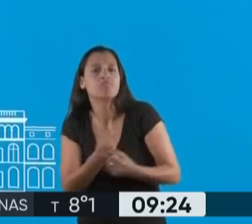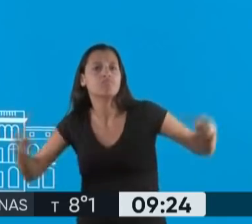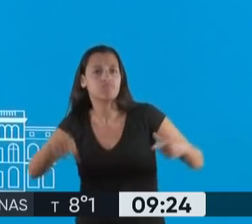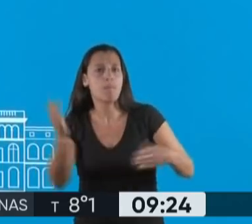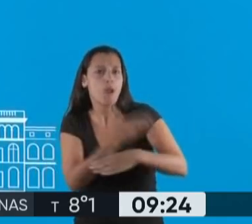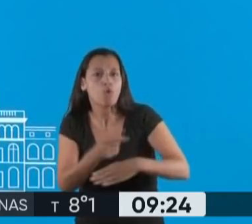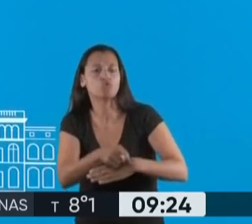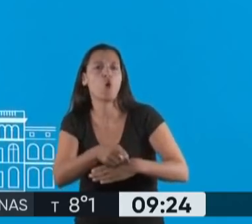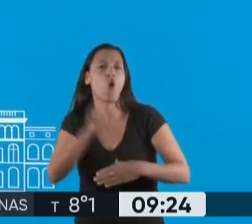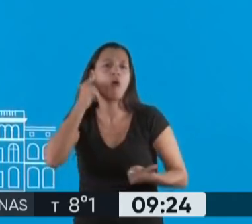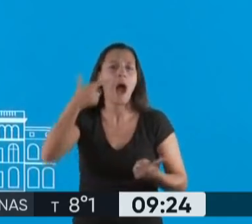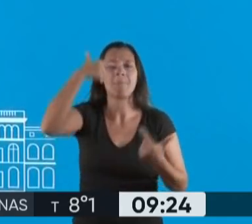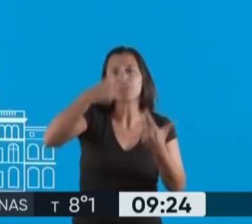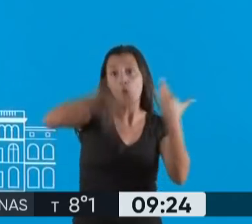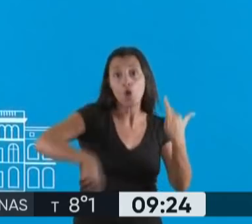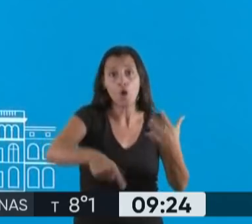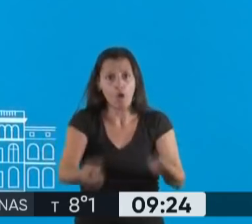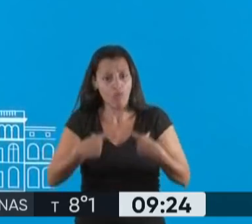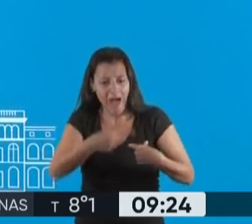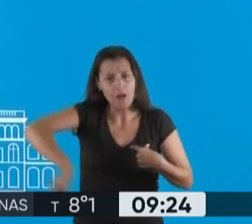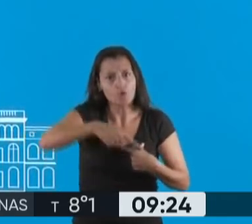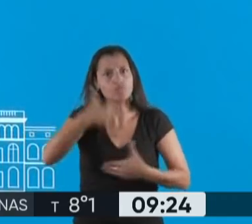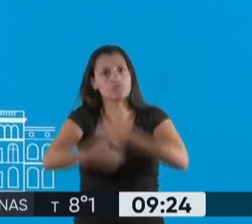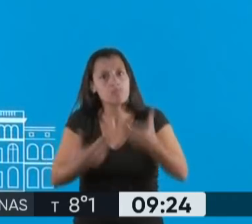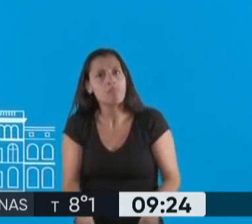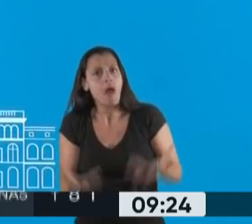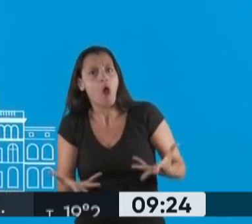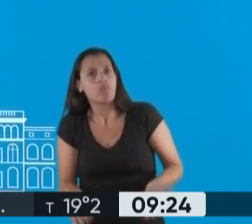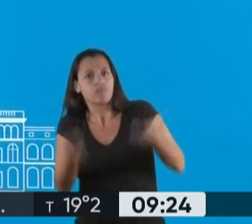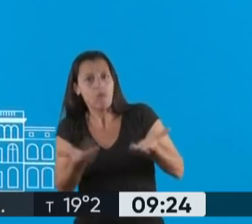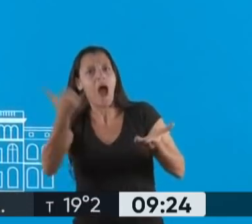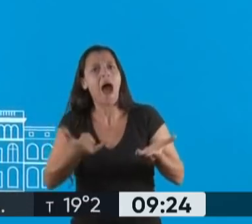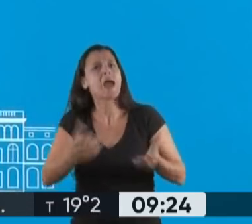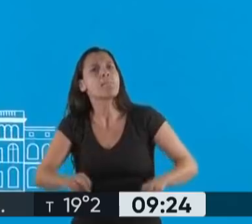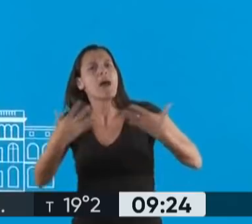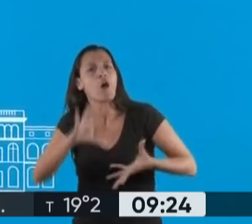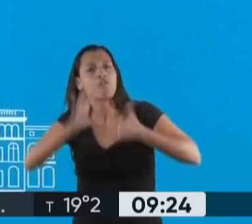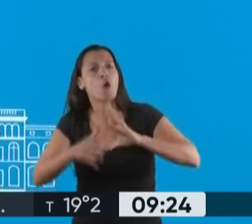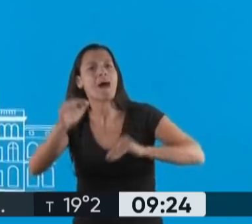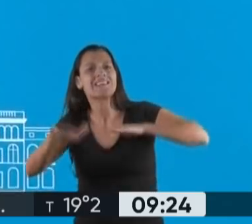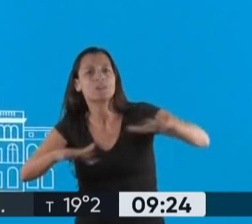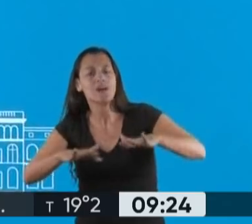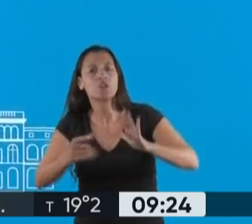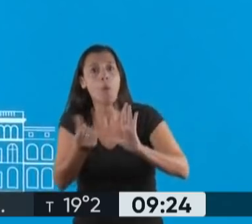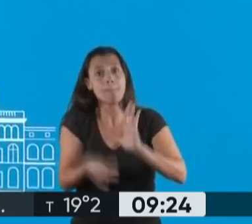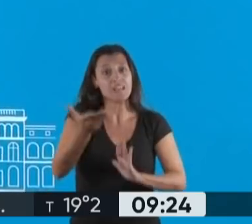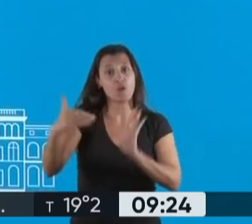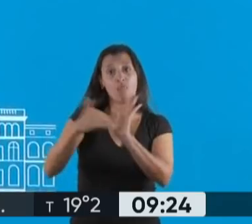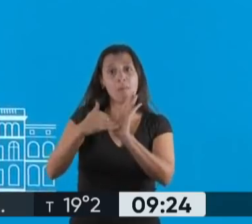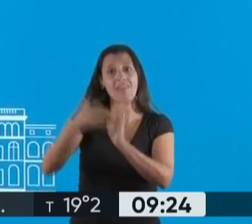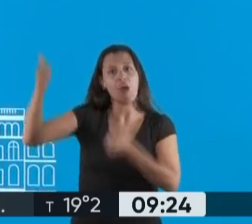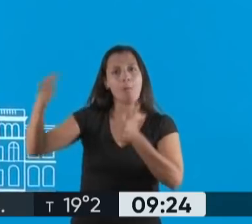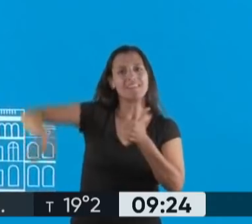van a permitir no solo poder sanear de alguna manera y poder tener precios competitivos en la Argentina con respecto a los precios internacionales, sino